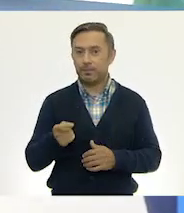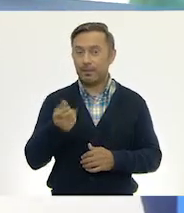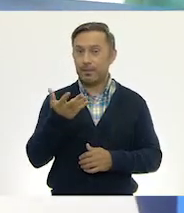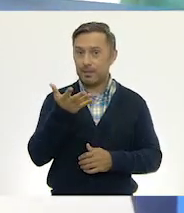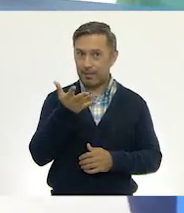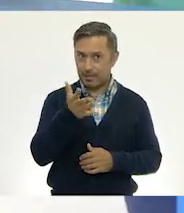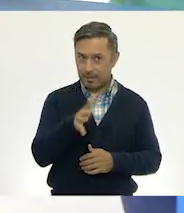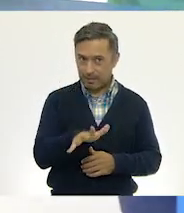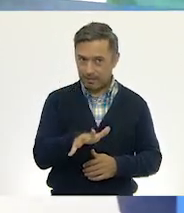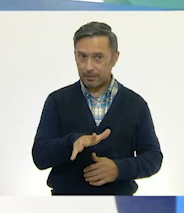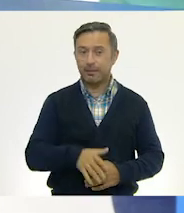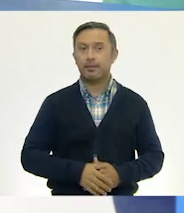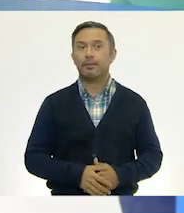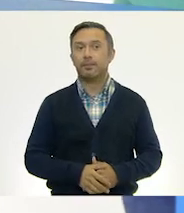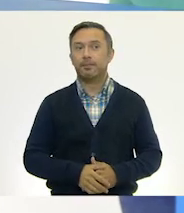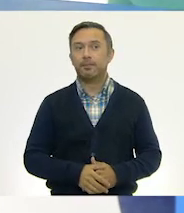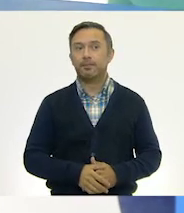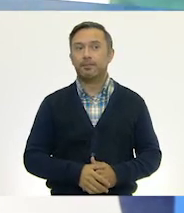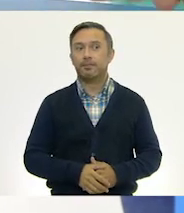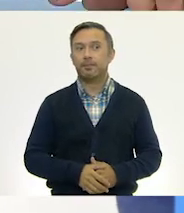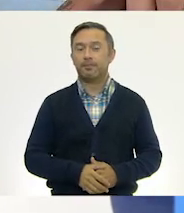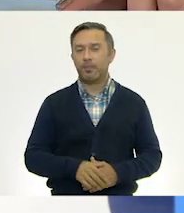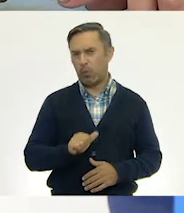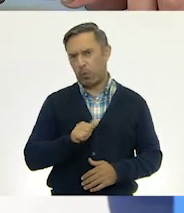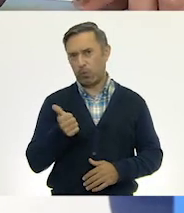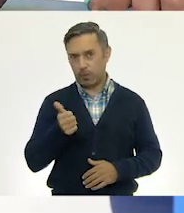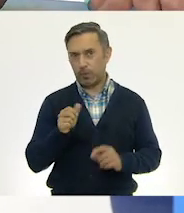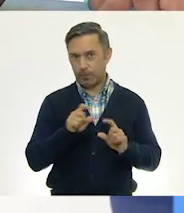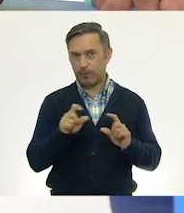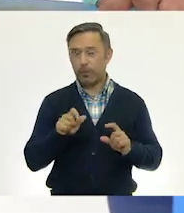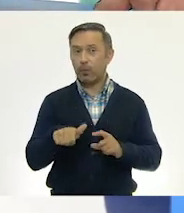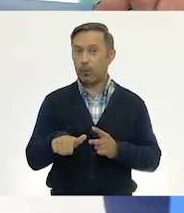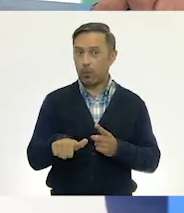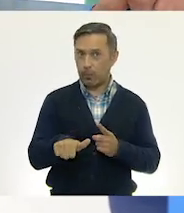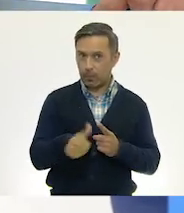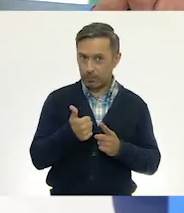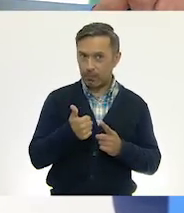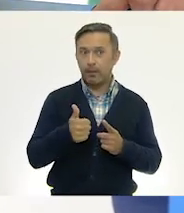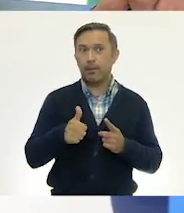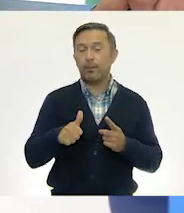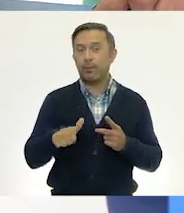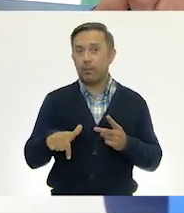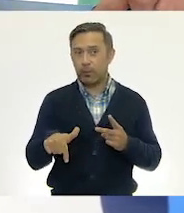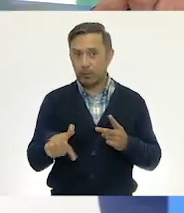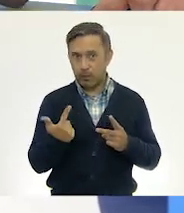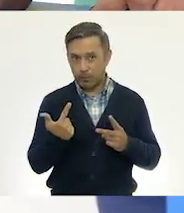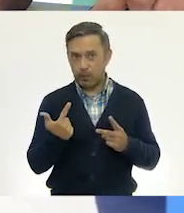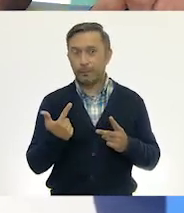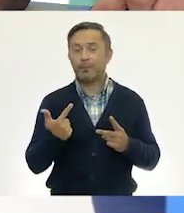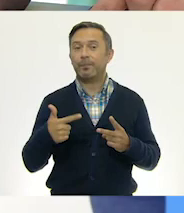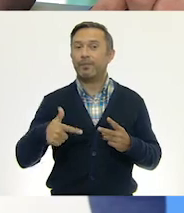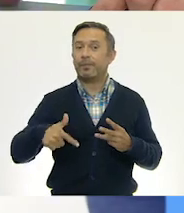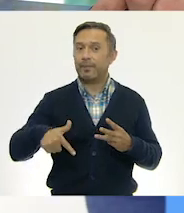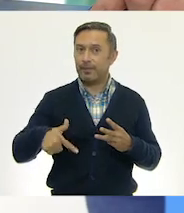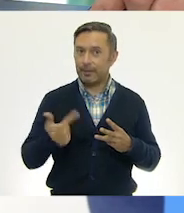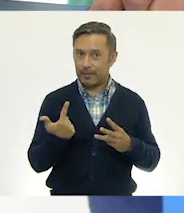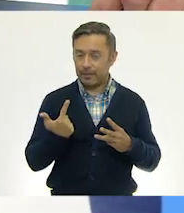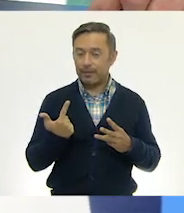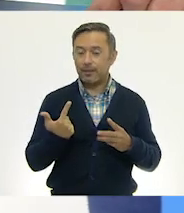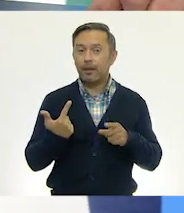10 y vamos a contar las otras. 11, 12,